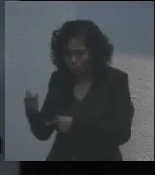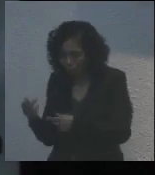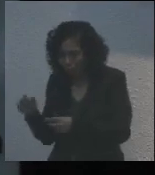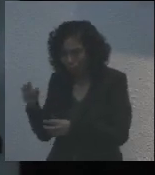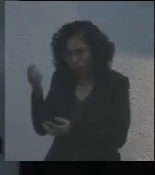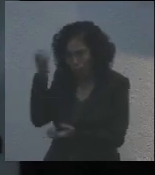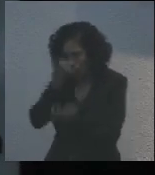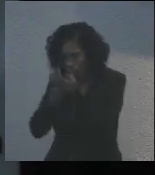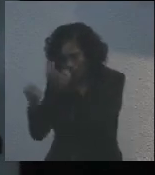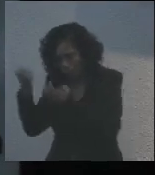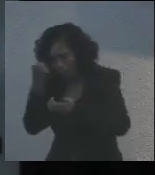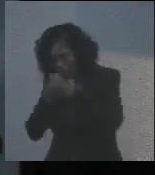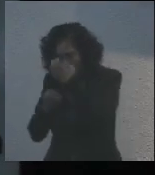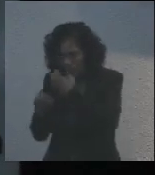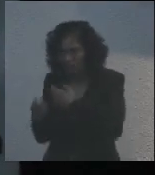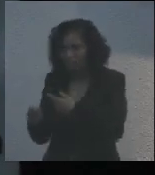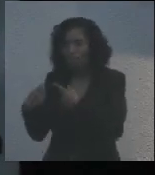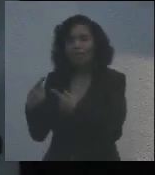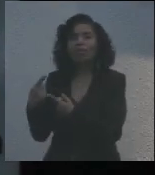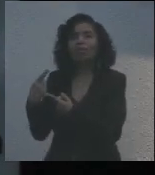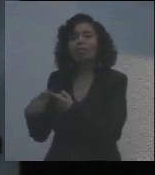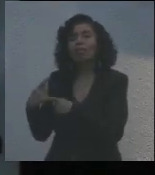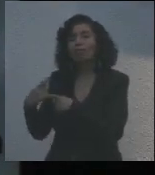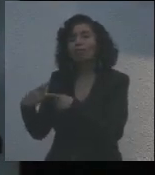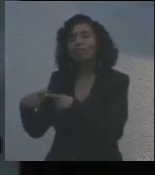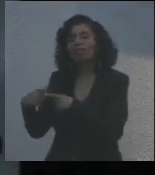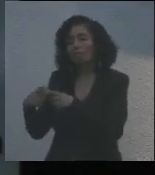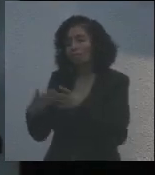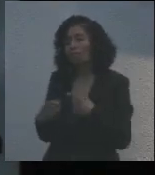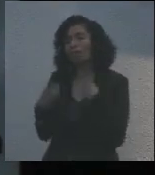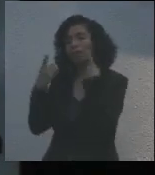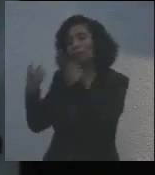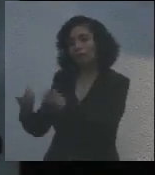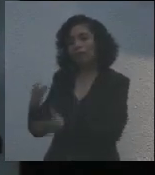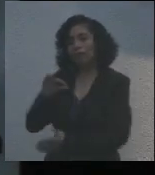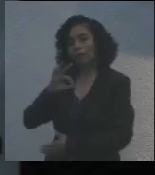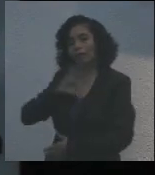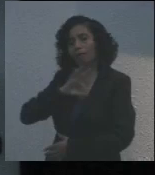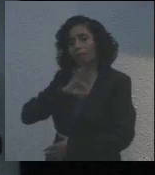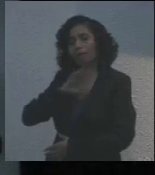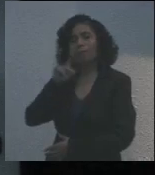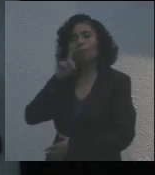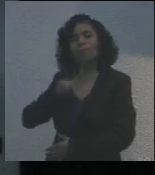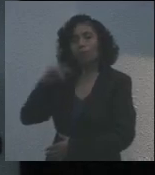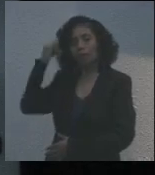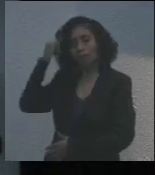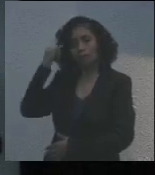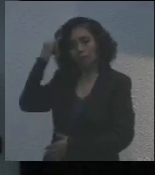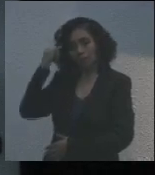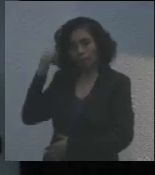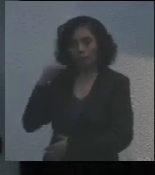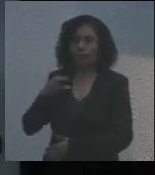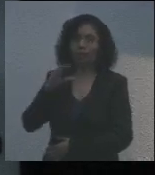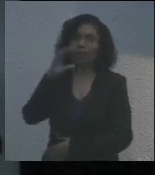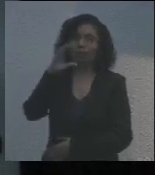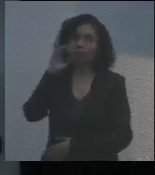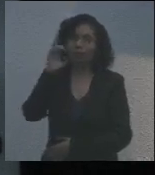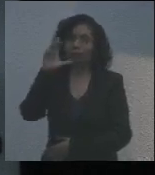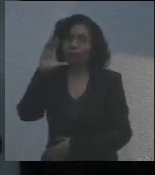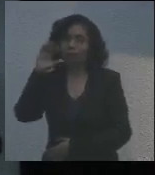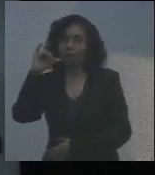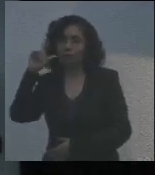la persona merecedora de la designación de la medalla al mérito indígena maya Cecilio chi instituida